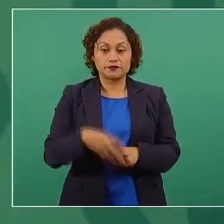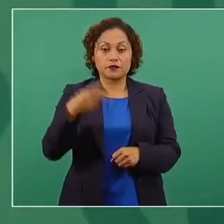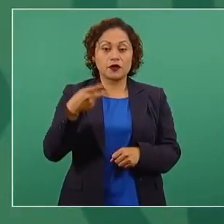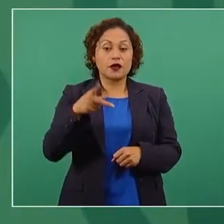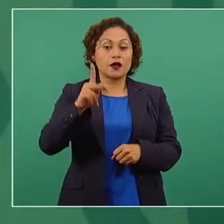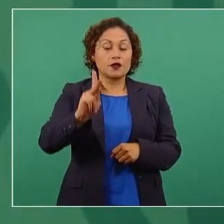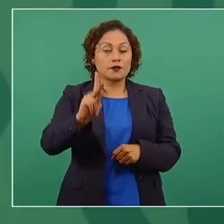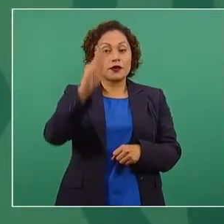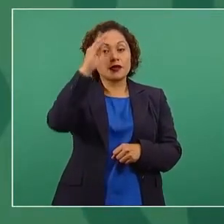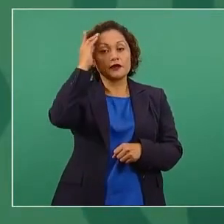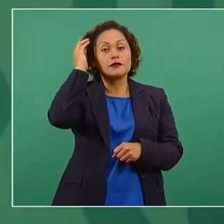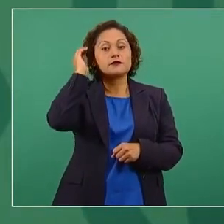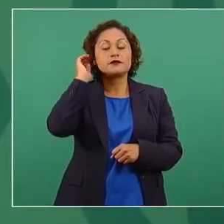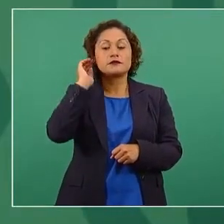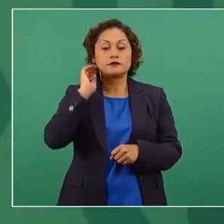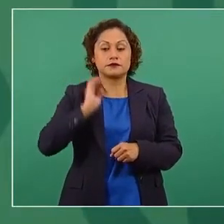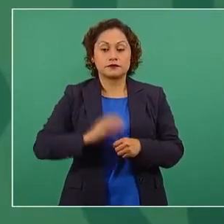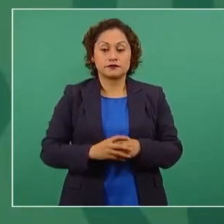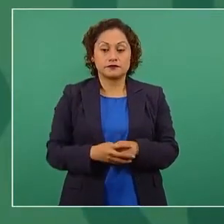yo considero